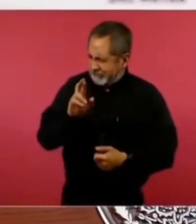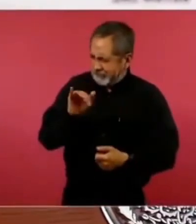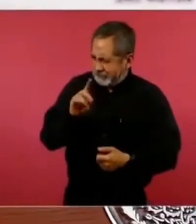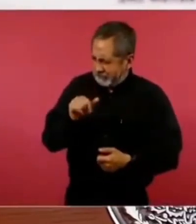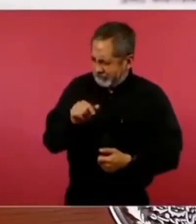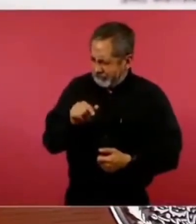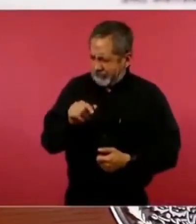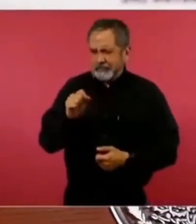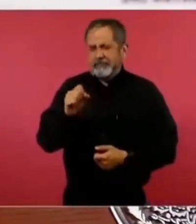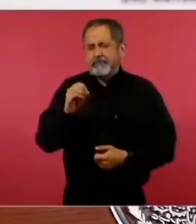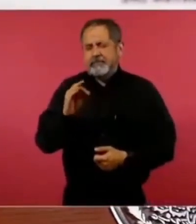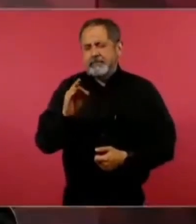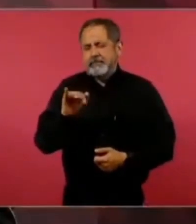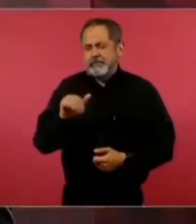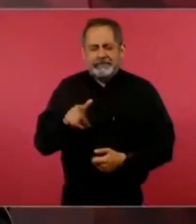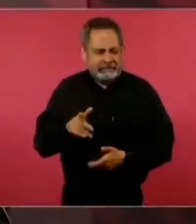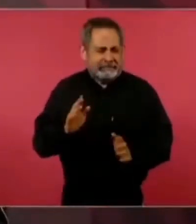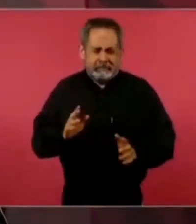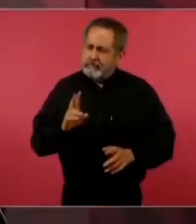Sofía.